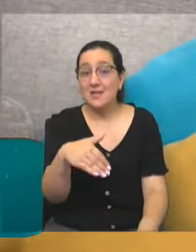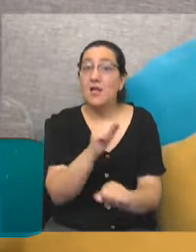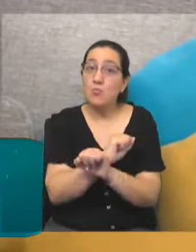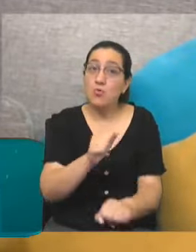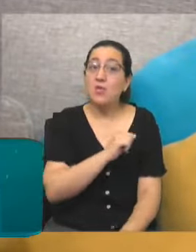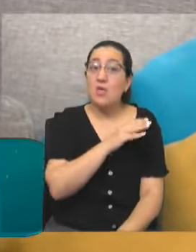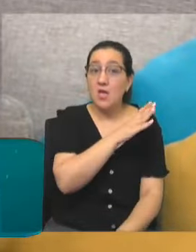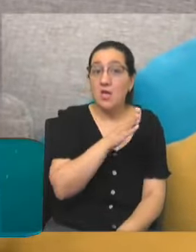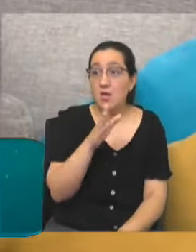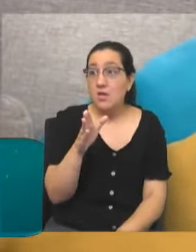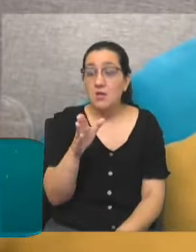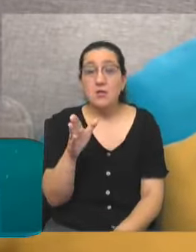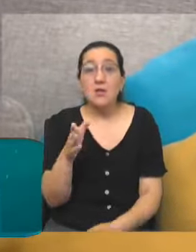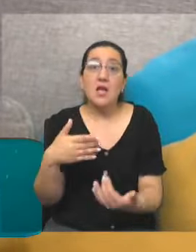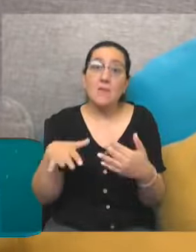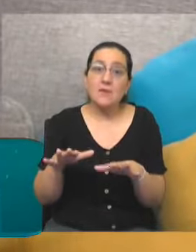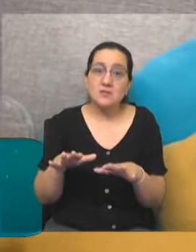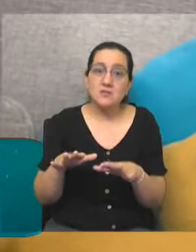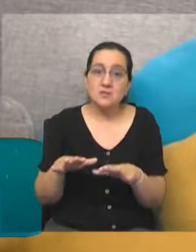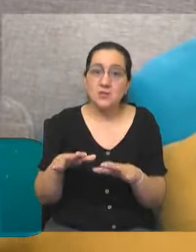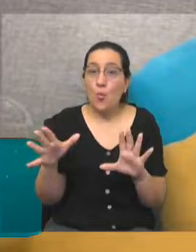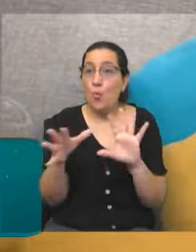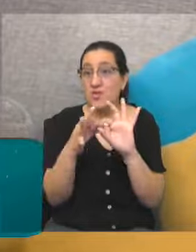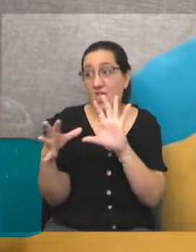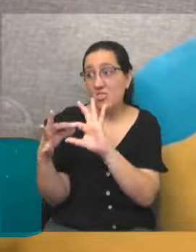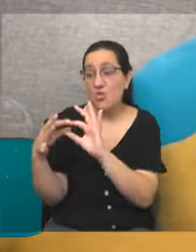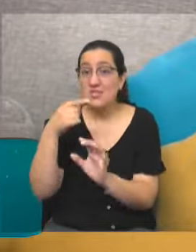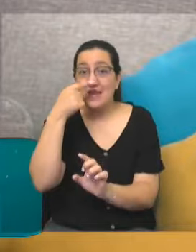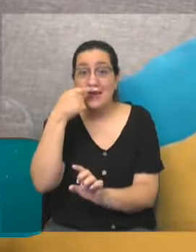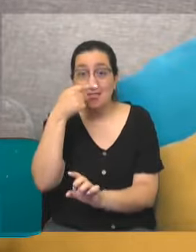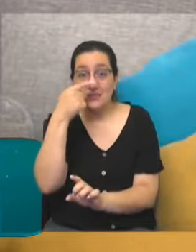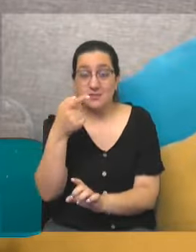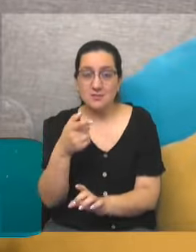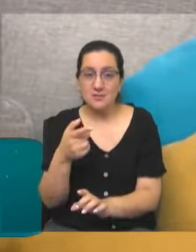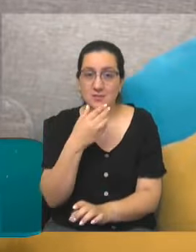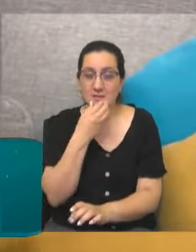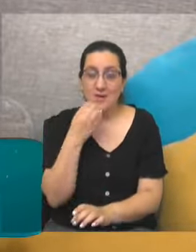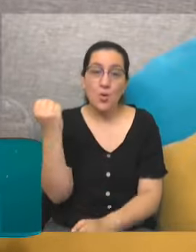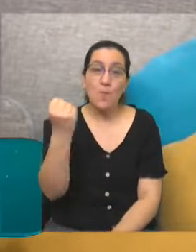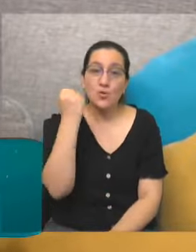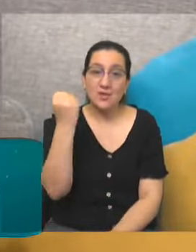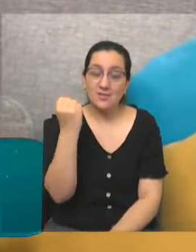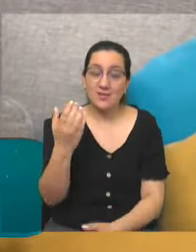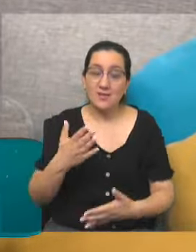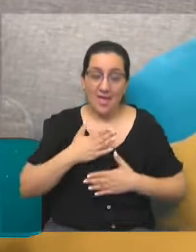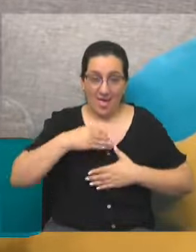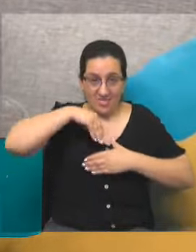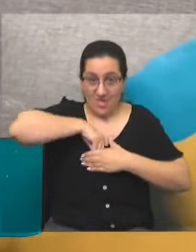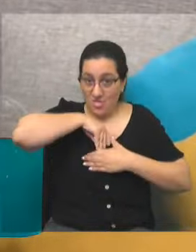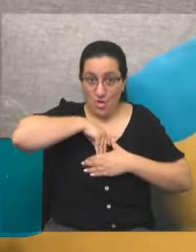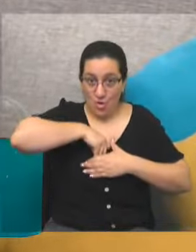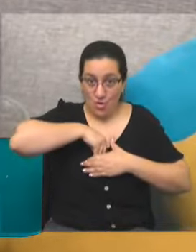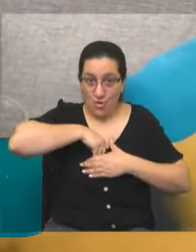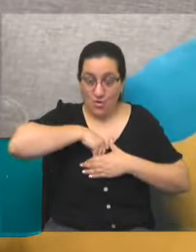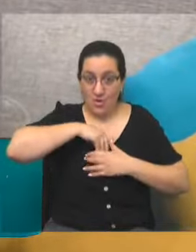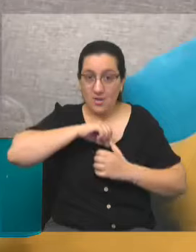ir juntando cosas, que puede ir uniendo intereses, que la clave está en que dentro de cada uno logre, como quien